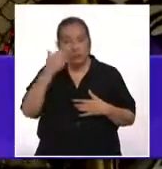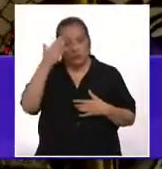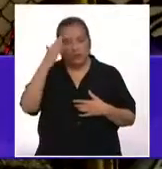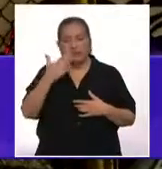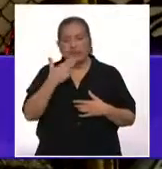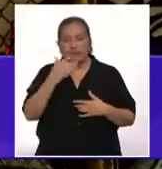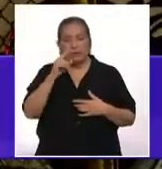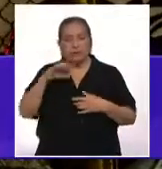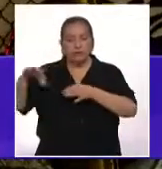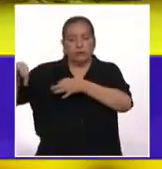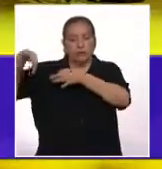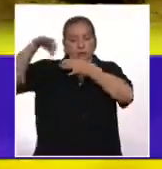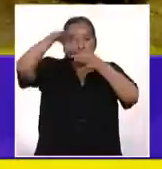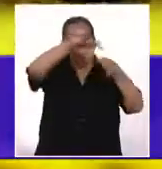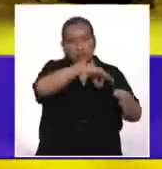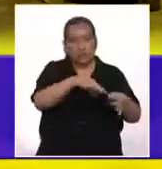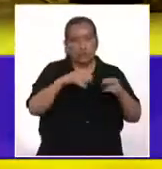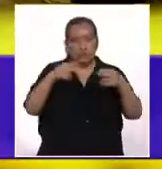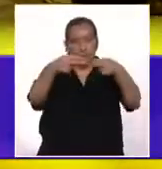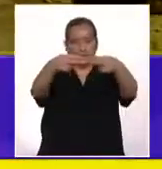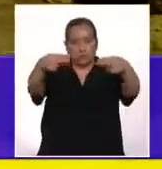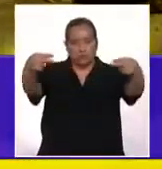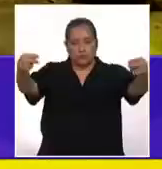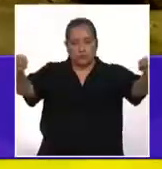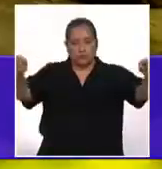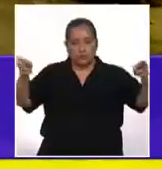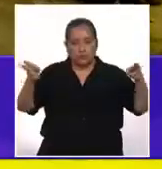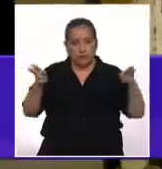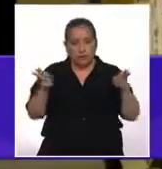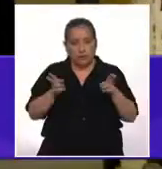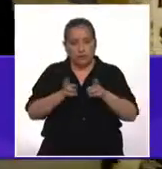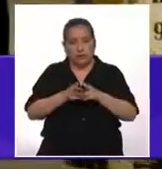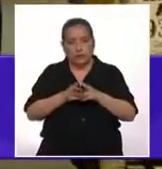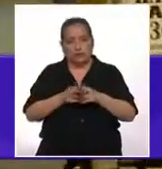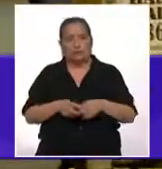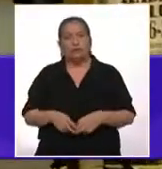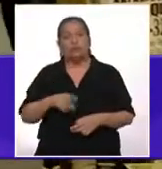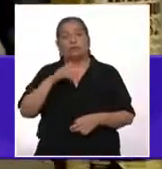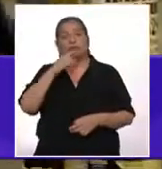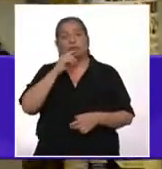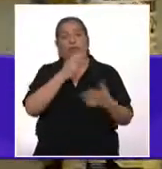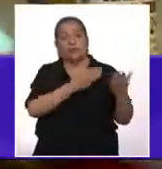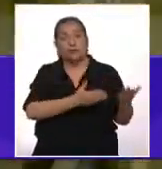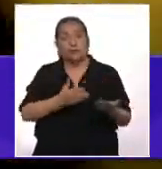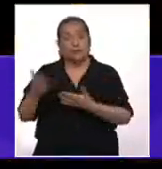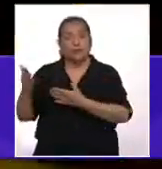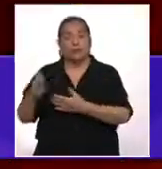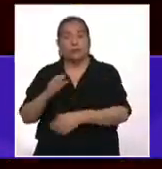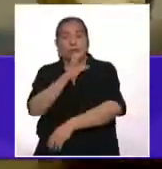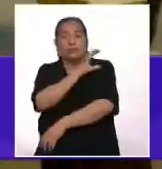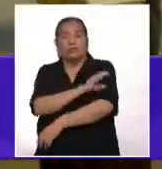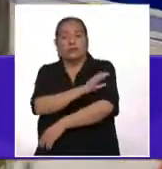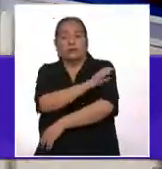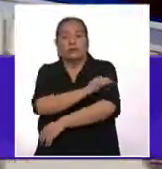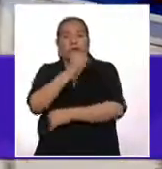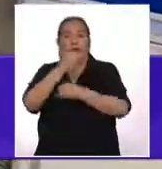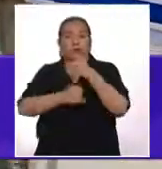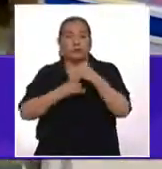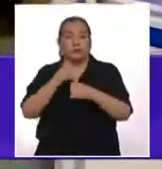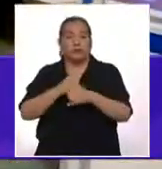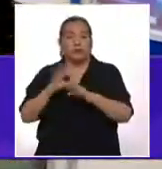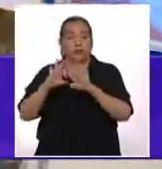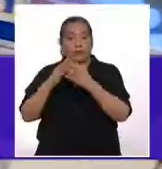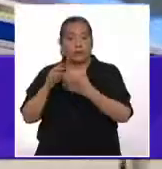zona acordonada y restringida al tránsito. En tanto, su acompañante fue evacuada a la Clínica Internacional. Familiares de esta